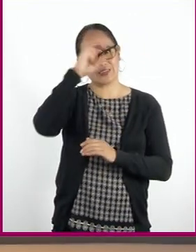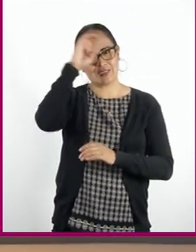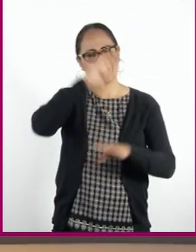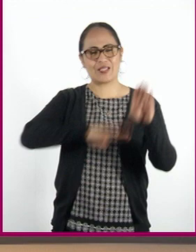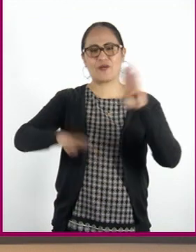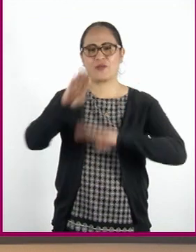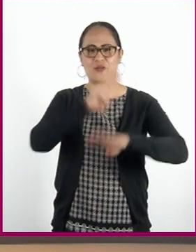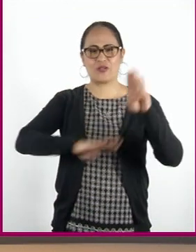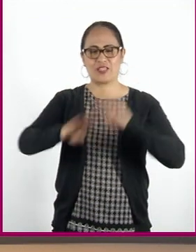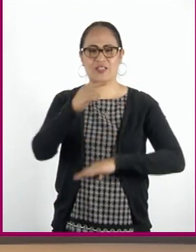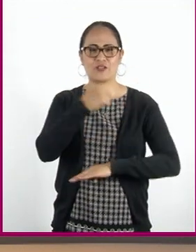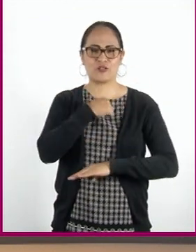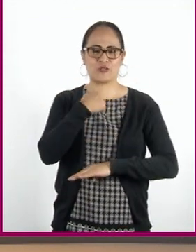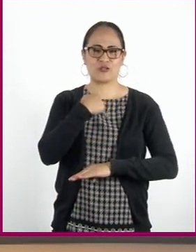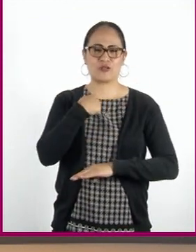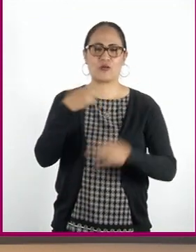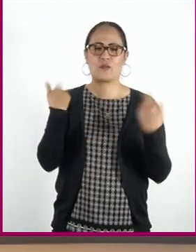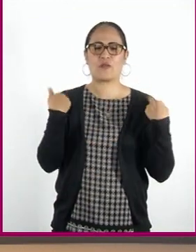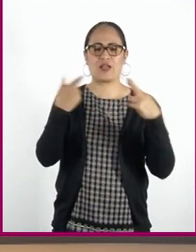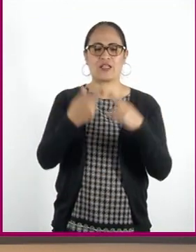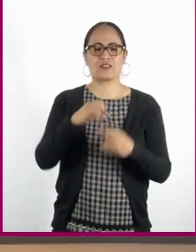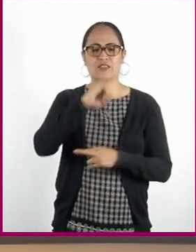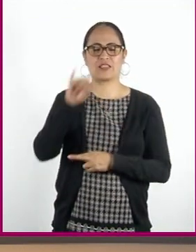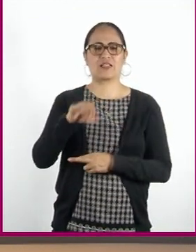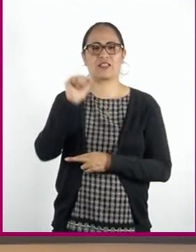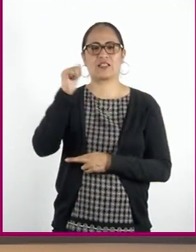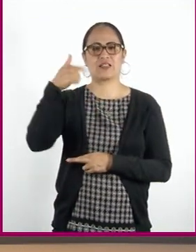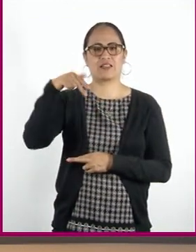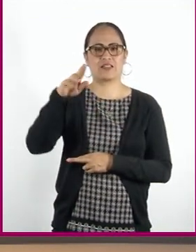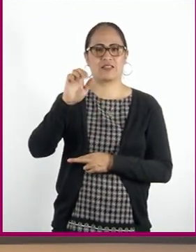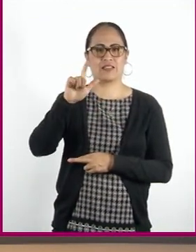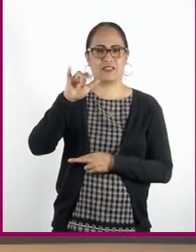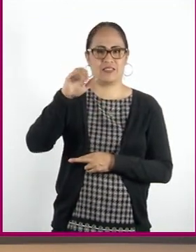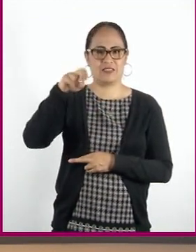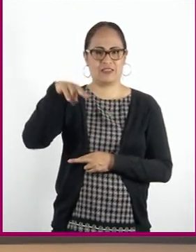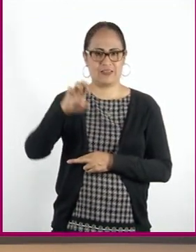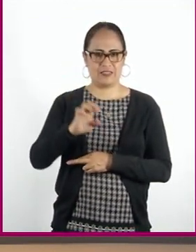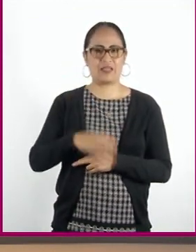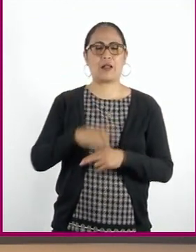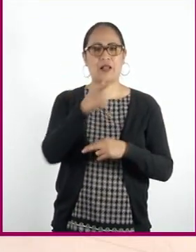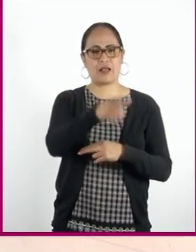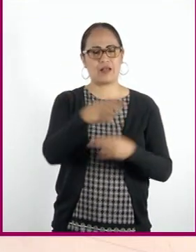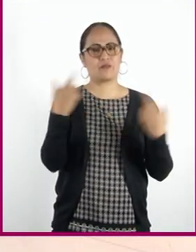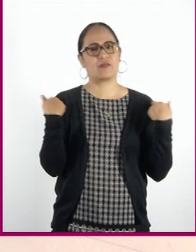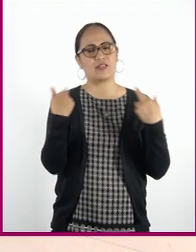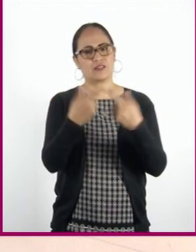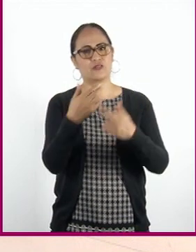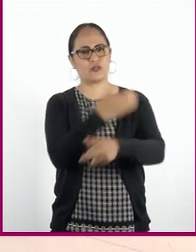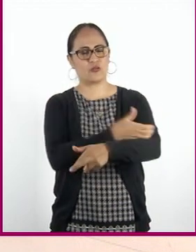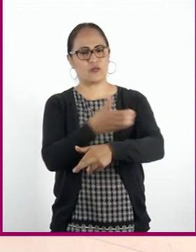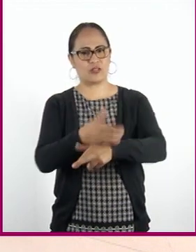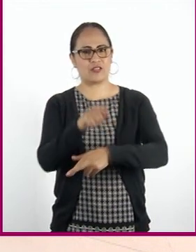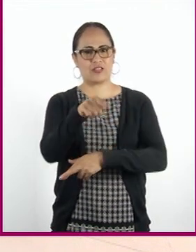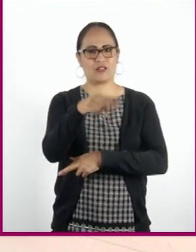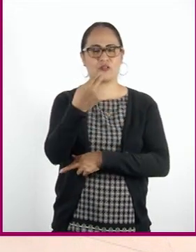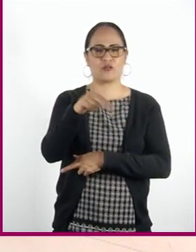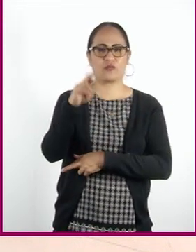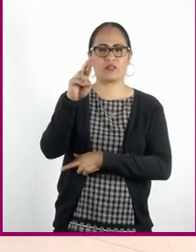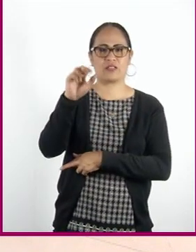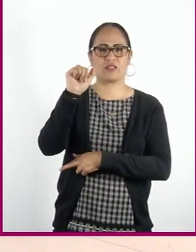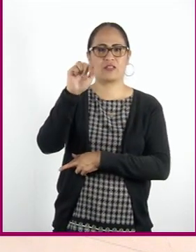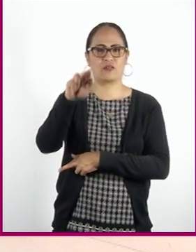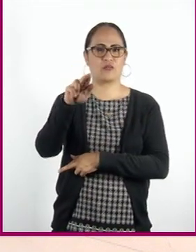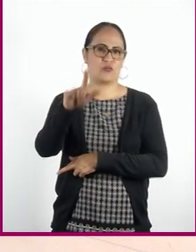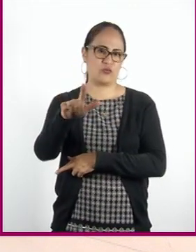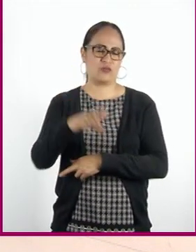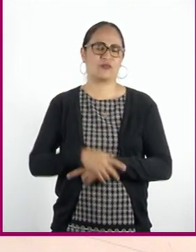Biología. Soy la maestra Jacqueline Carlón Molina y me encuentro en compañía del maestro Raúl Hurtado Pérez. Nos